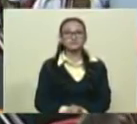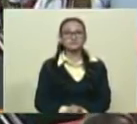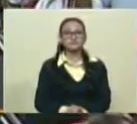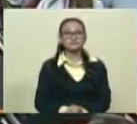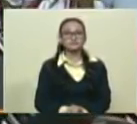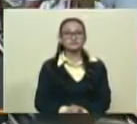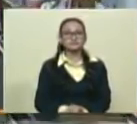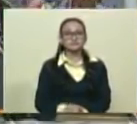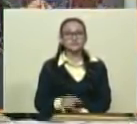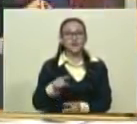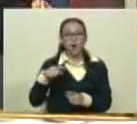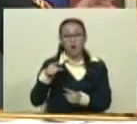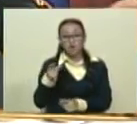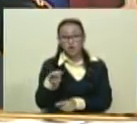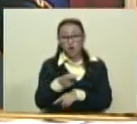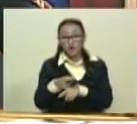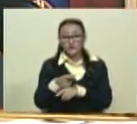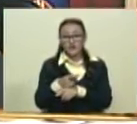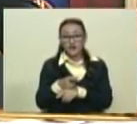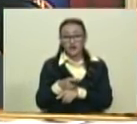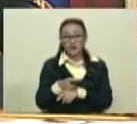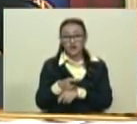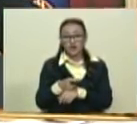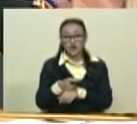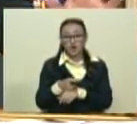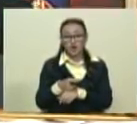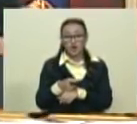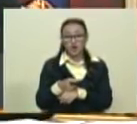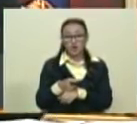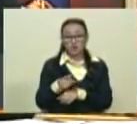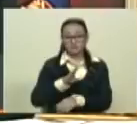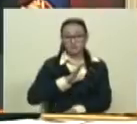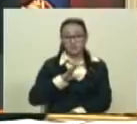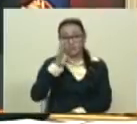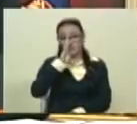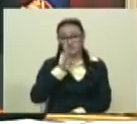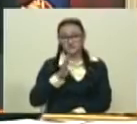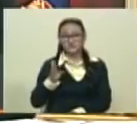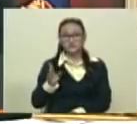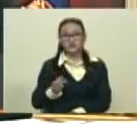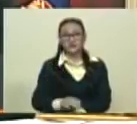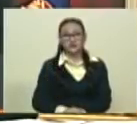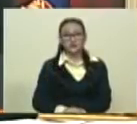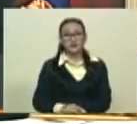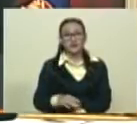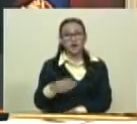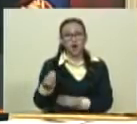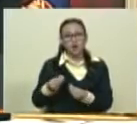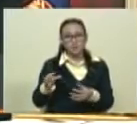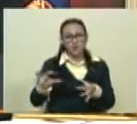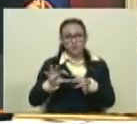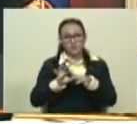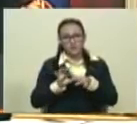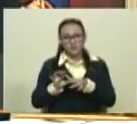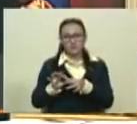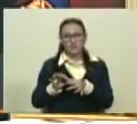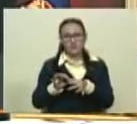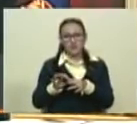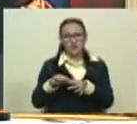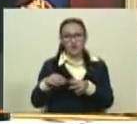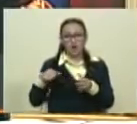El otro gobierno de la Triple Alianza, el gobierno golpista de Brasil. ¿Cómo coincide el golpe de